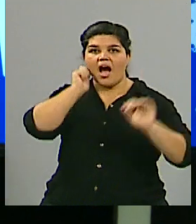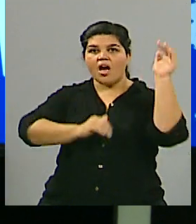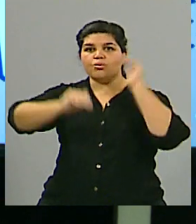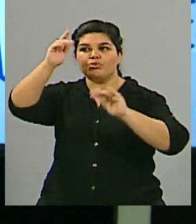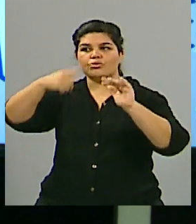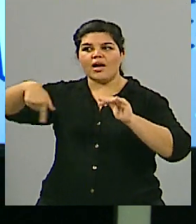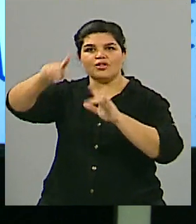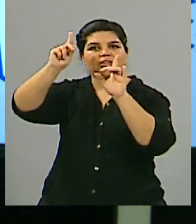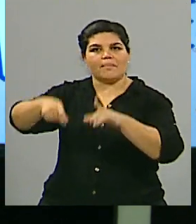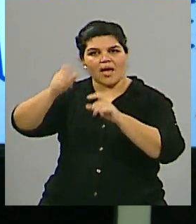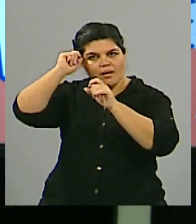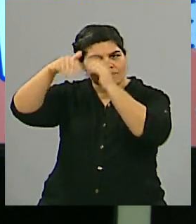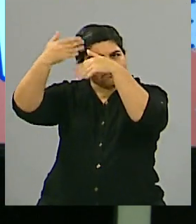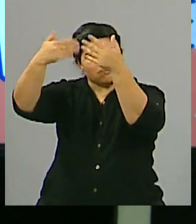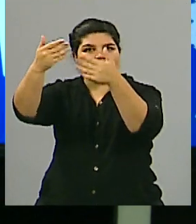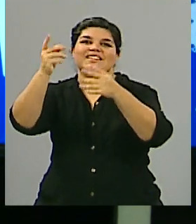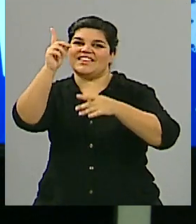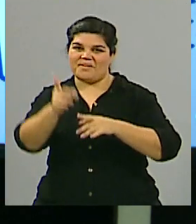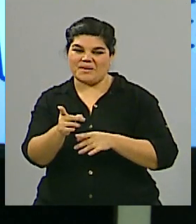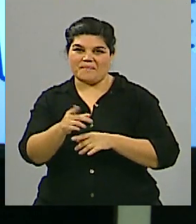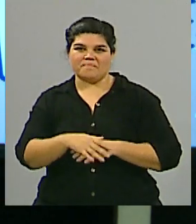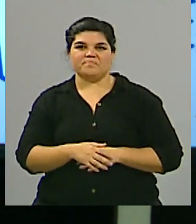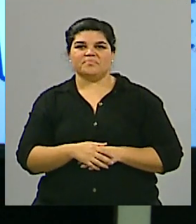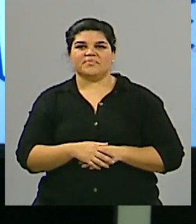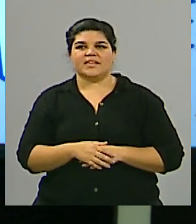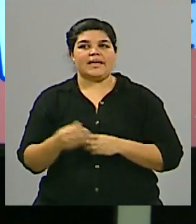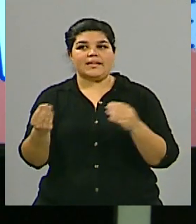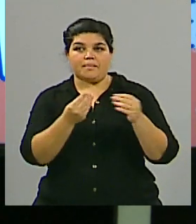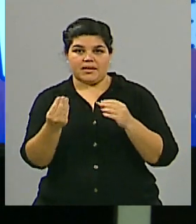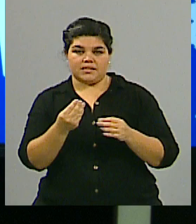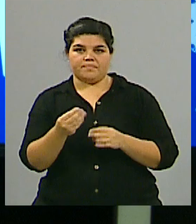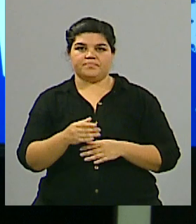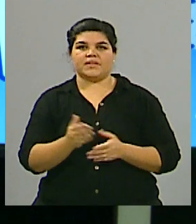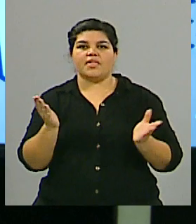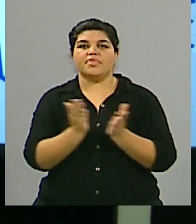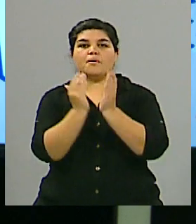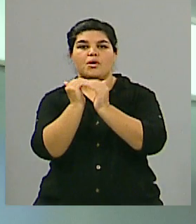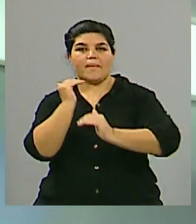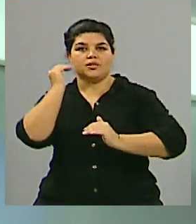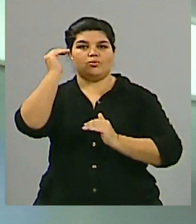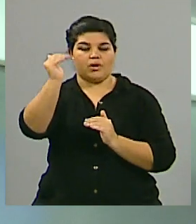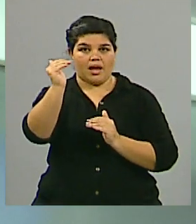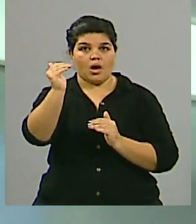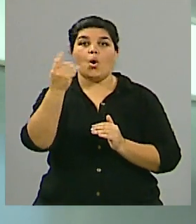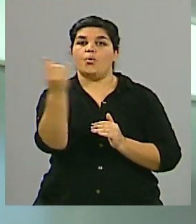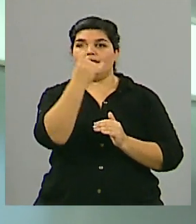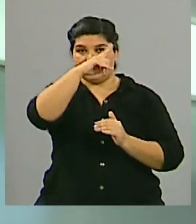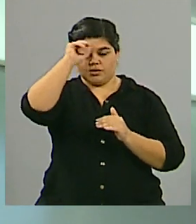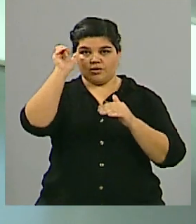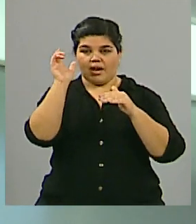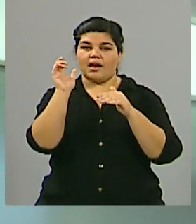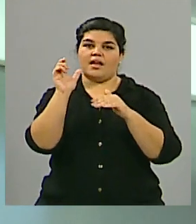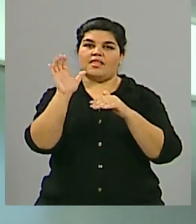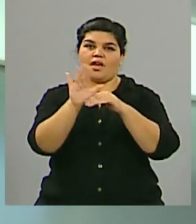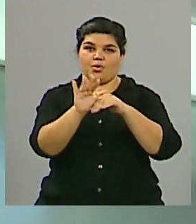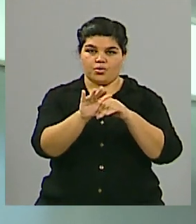reciente y que salió justo la primer corte tiene que ver con una diplomatura que generó la Universidad Nacional de Cuyo, la Facultad de Educación y la Facultad